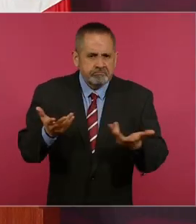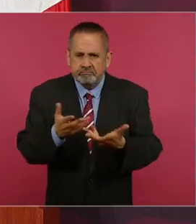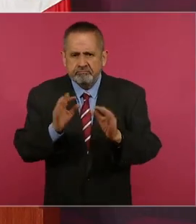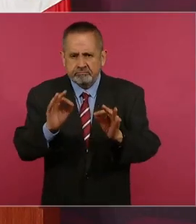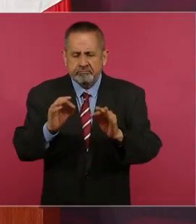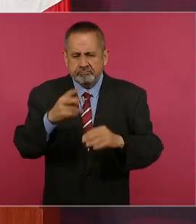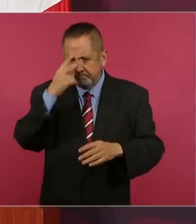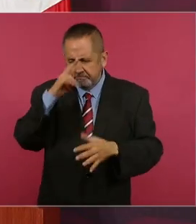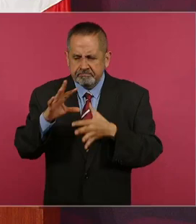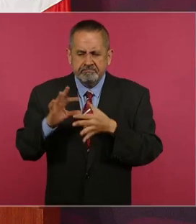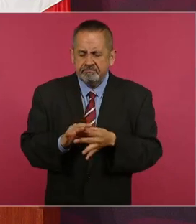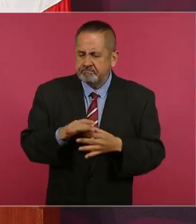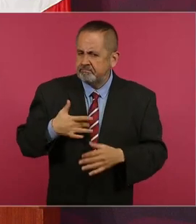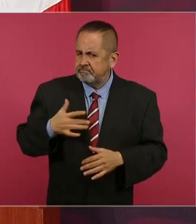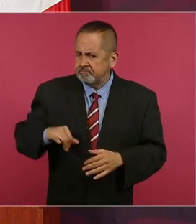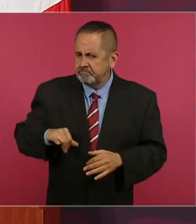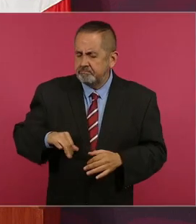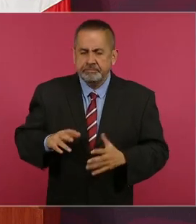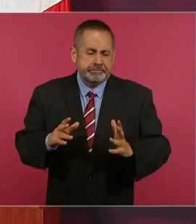por México.